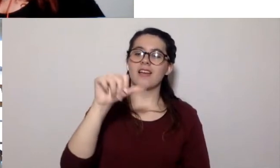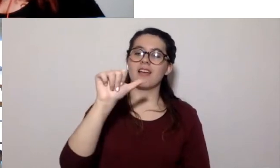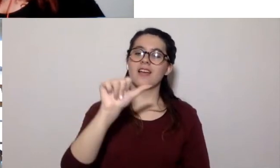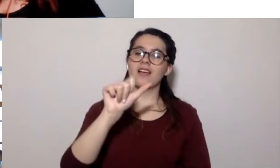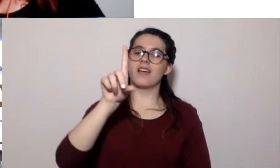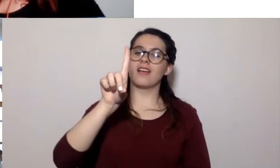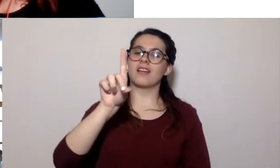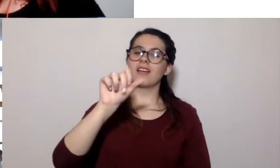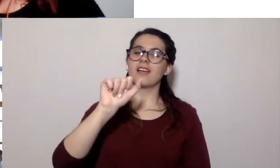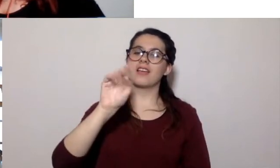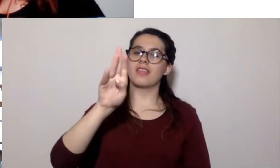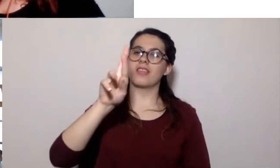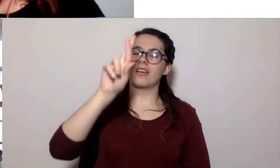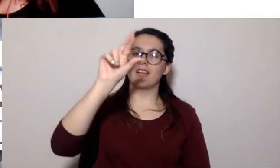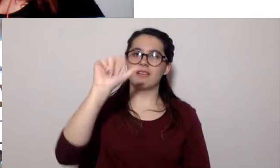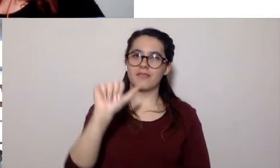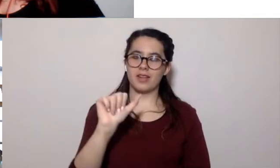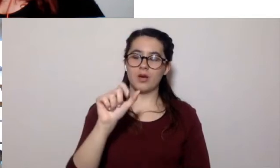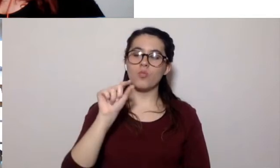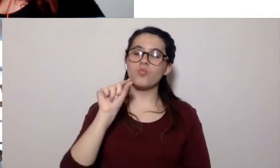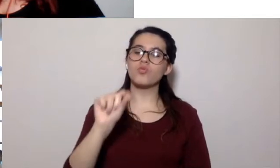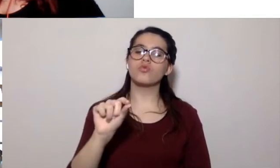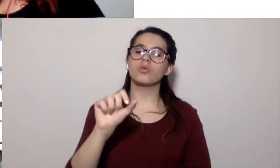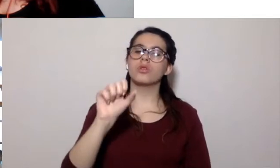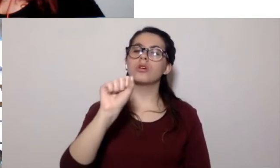seña. Y ahí